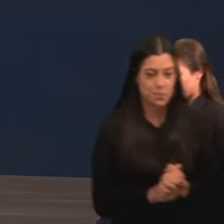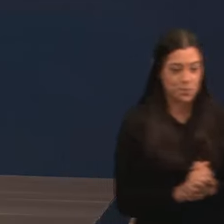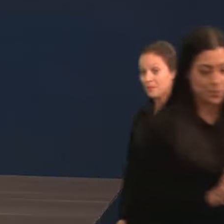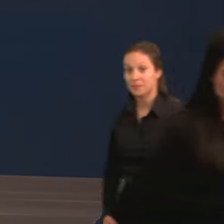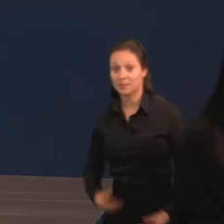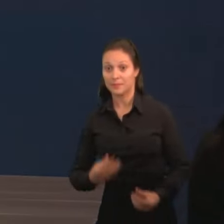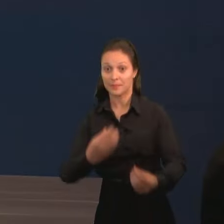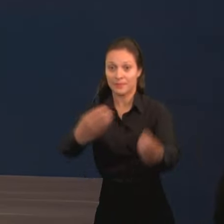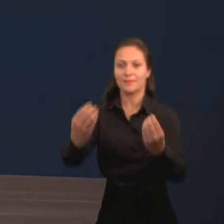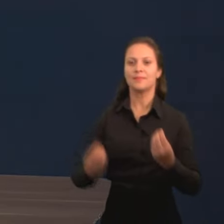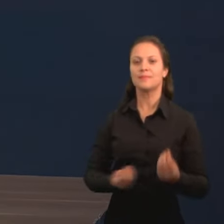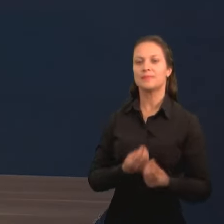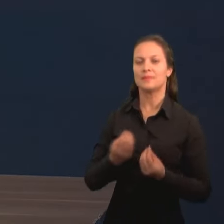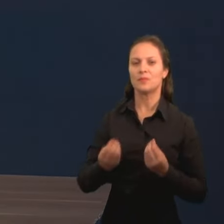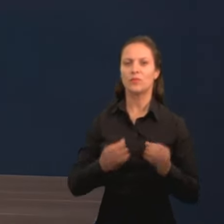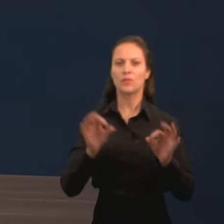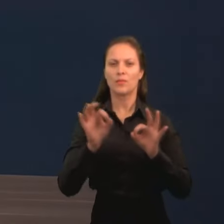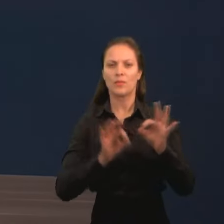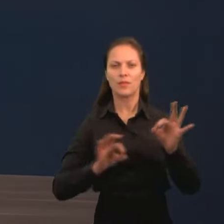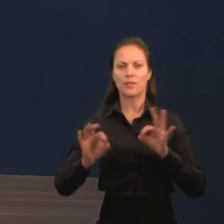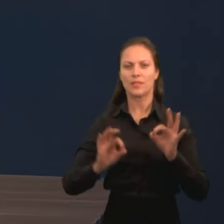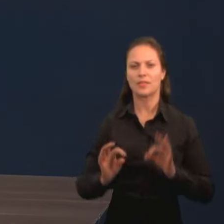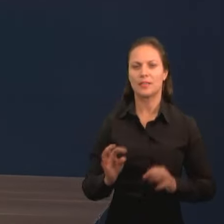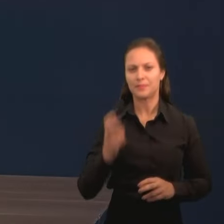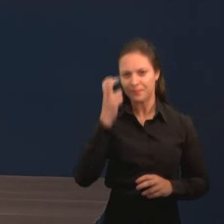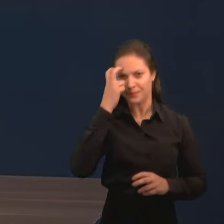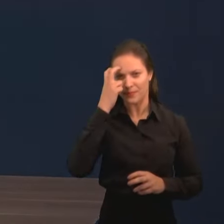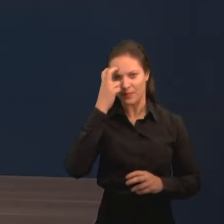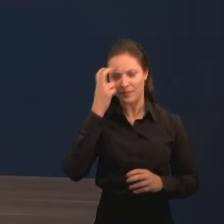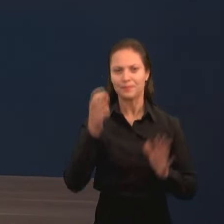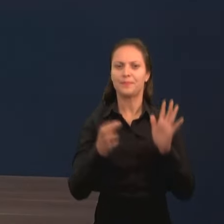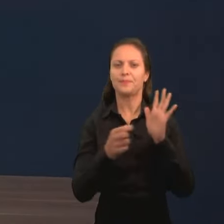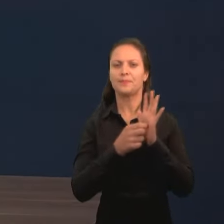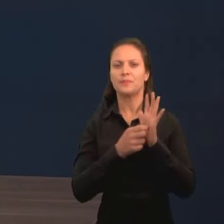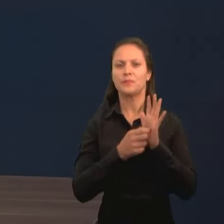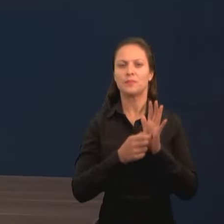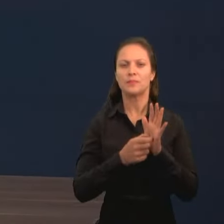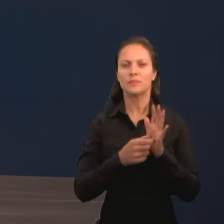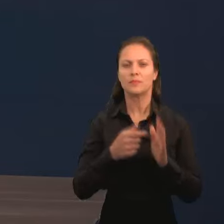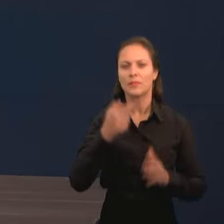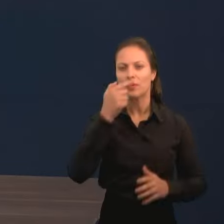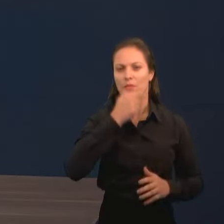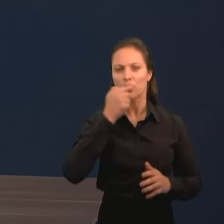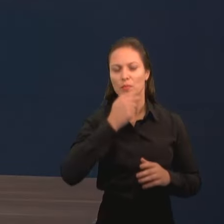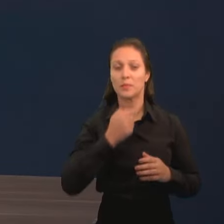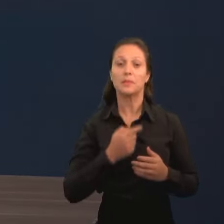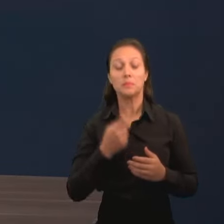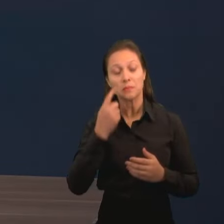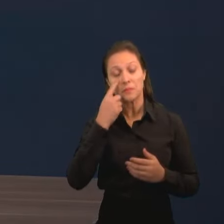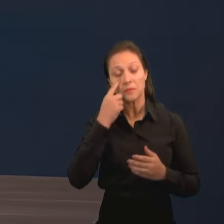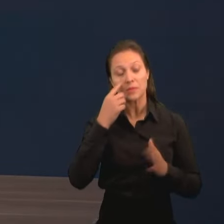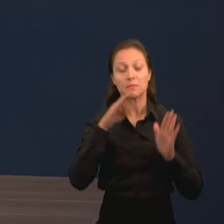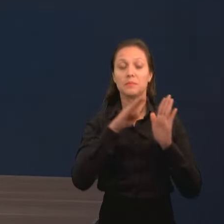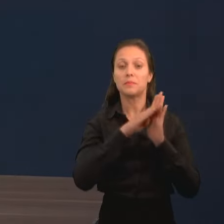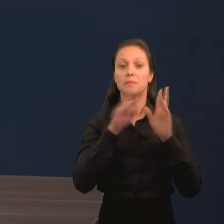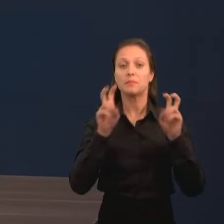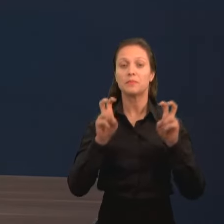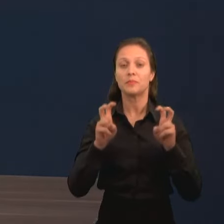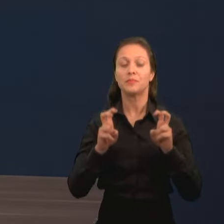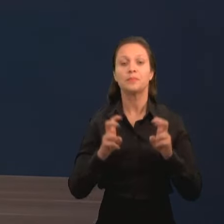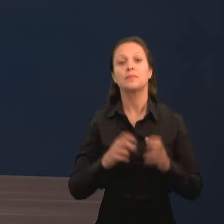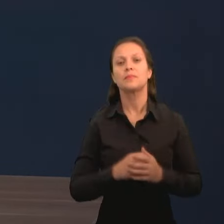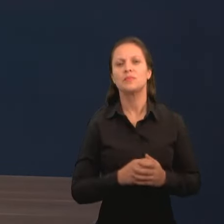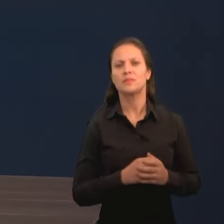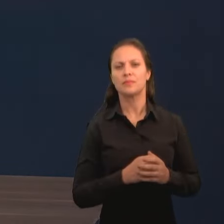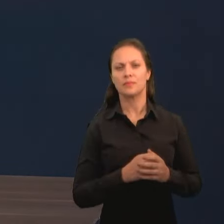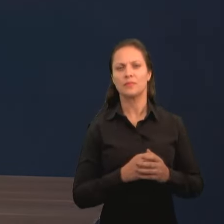sobre la regulamentación de la inteligencia artificial, y él fue uno de los grandes integrantes de la Corte Electoral que trató